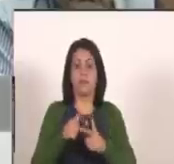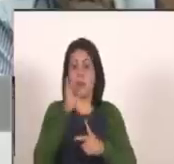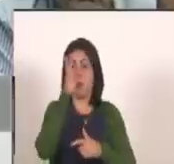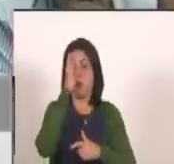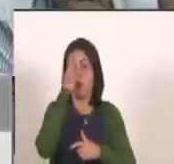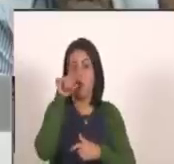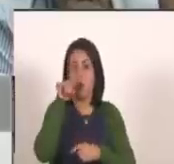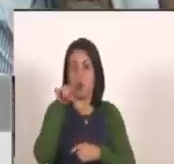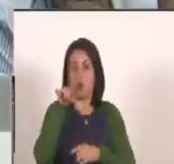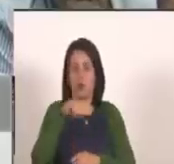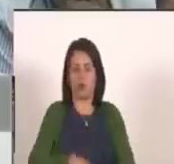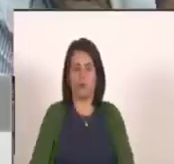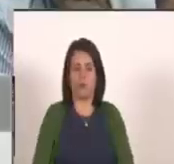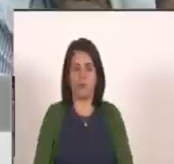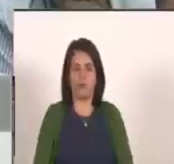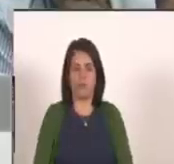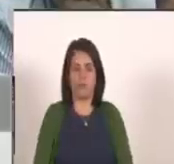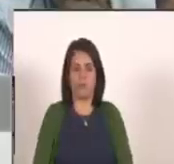al bullying,